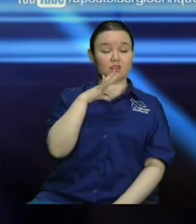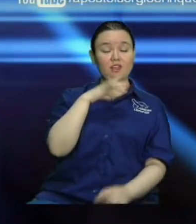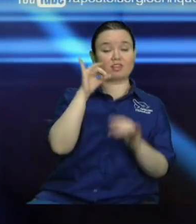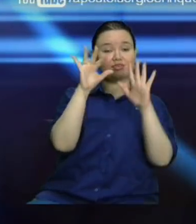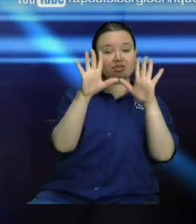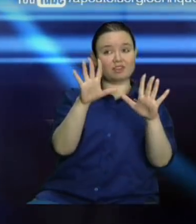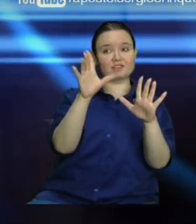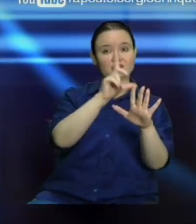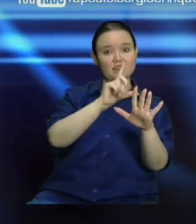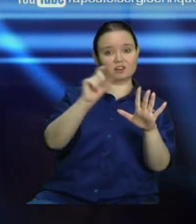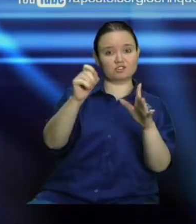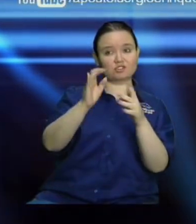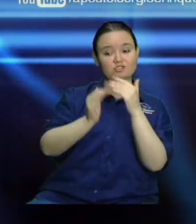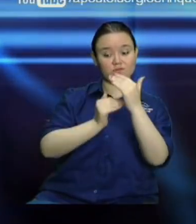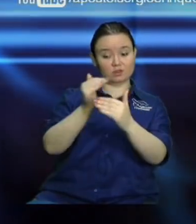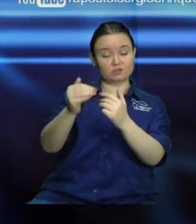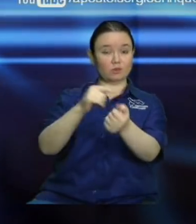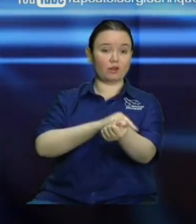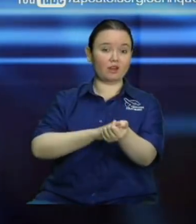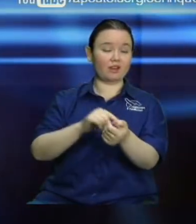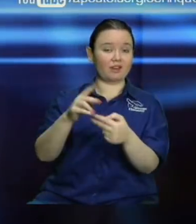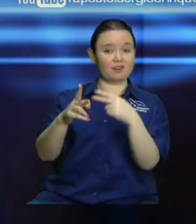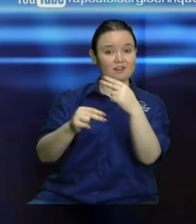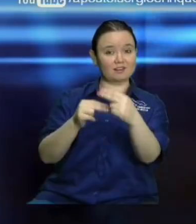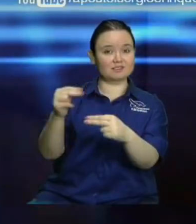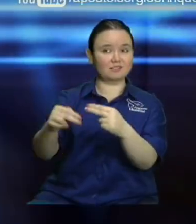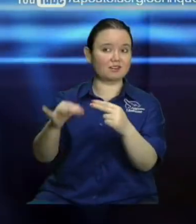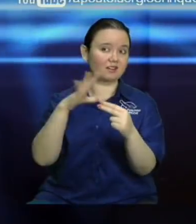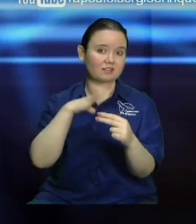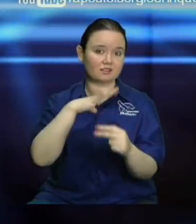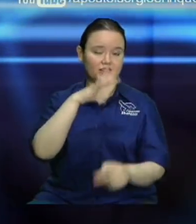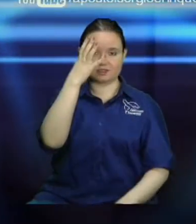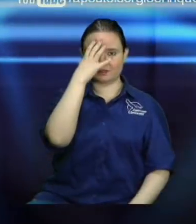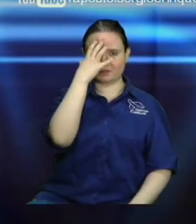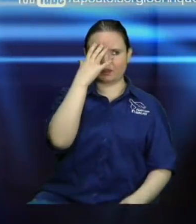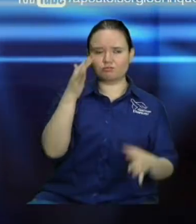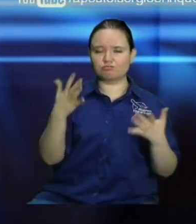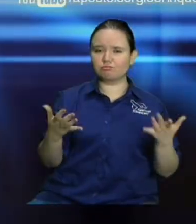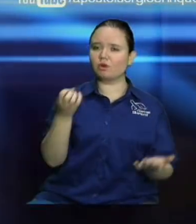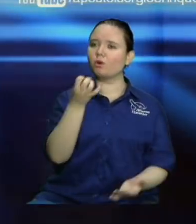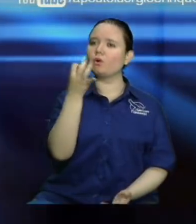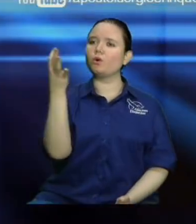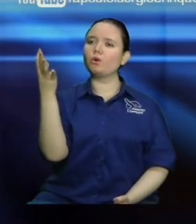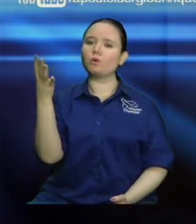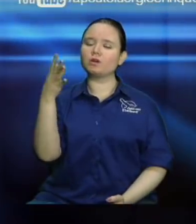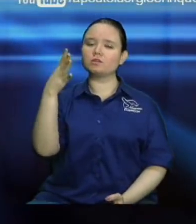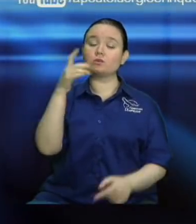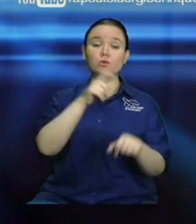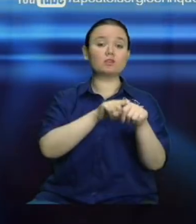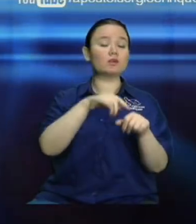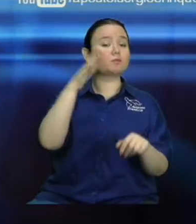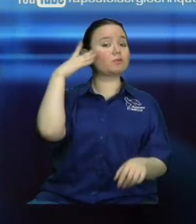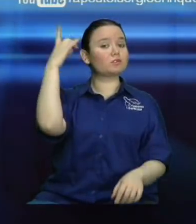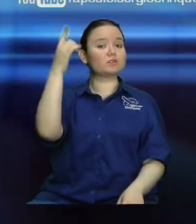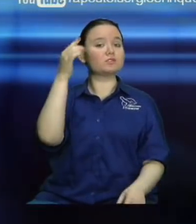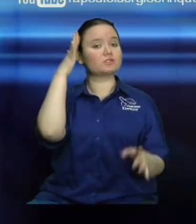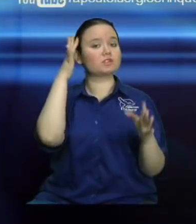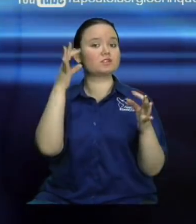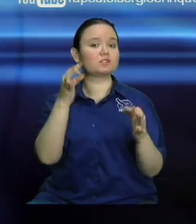Pero ¿cuánto tiempo son esas 10 generaciones? ¿Cuánto tiempo fue que Dios les impidió entrar